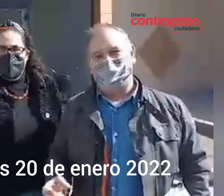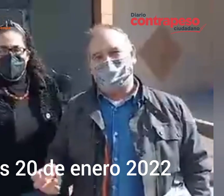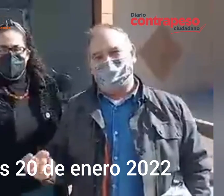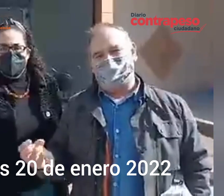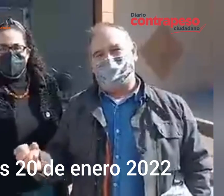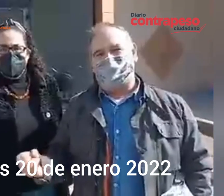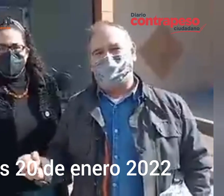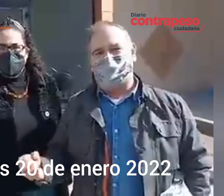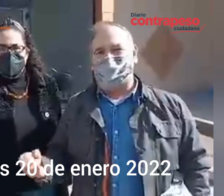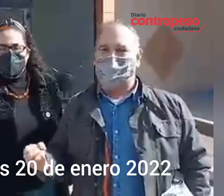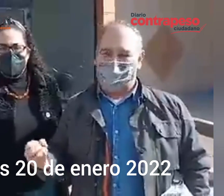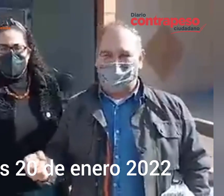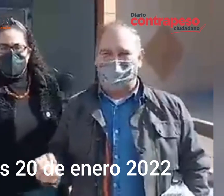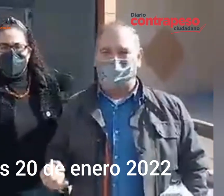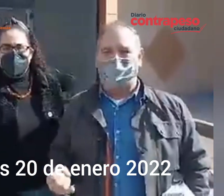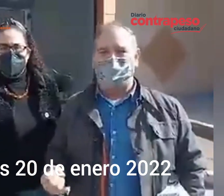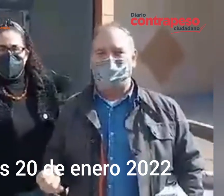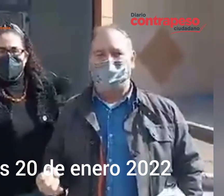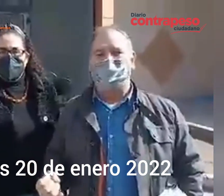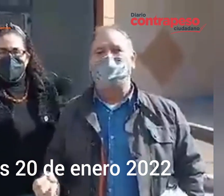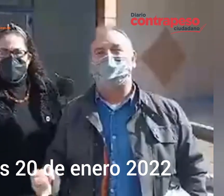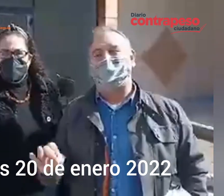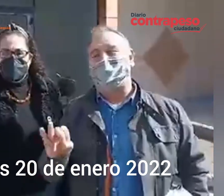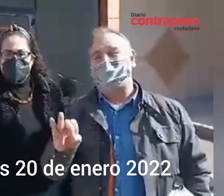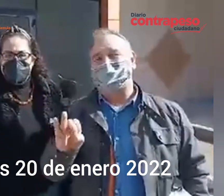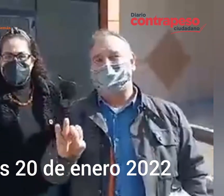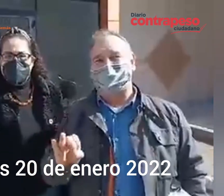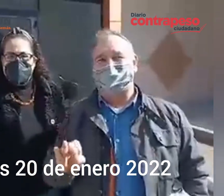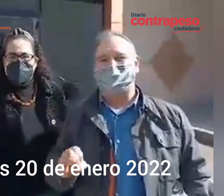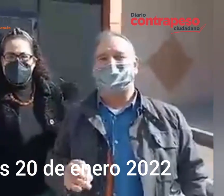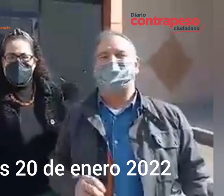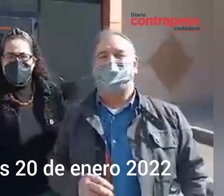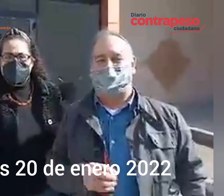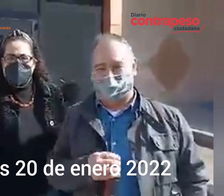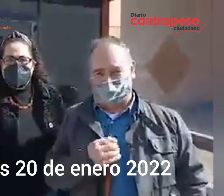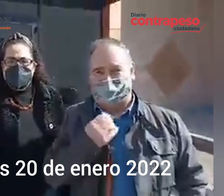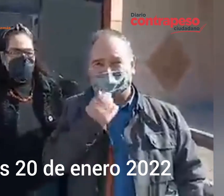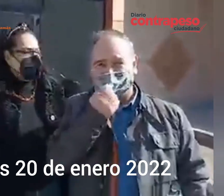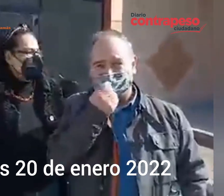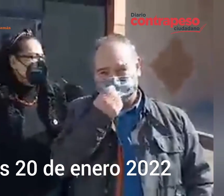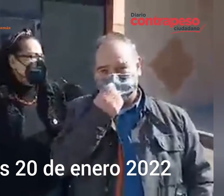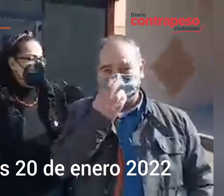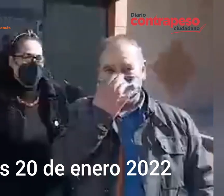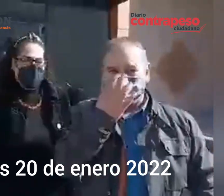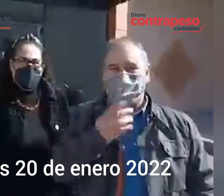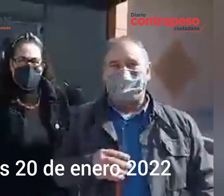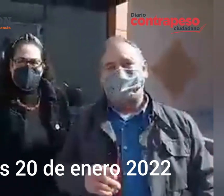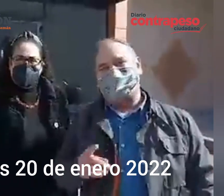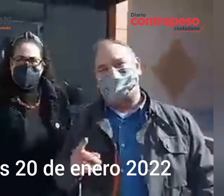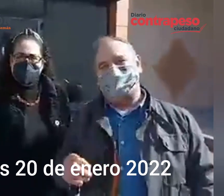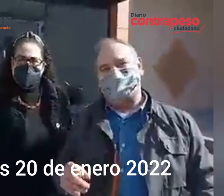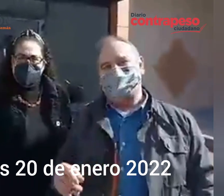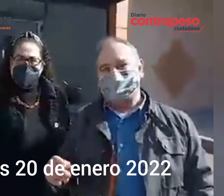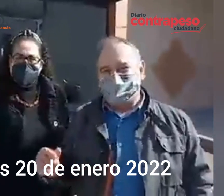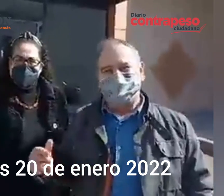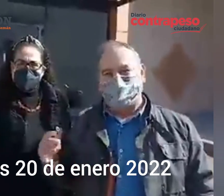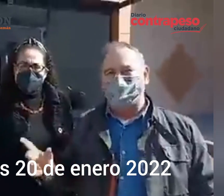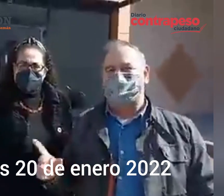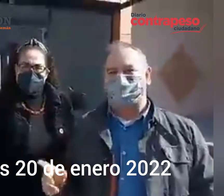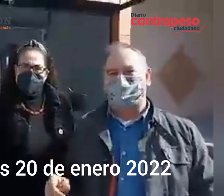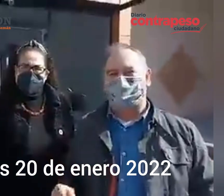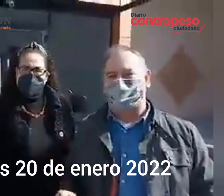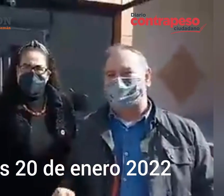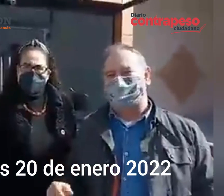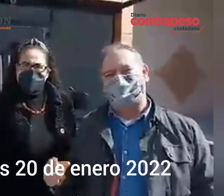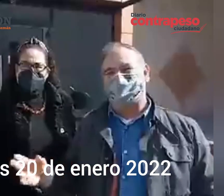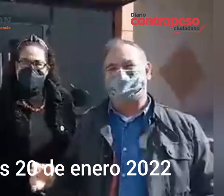contables, incluyéndose la nota de pago de salario, las altas del Seguro Social, para acreditar que están todos